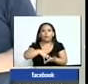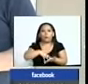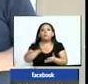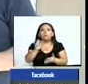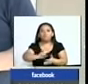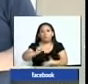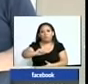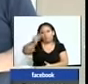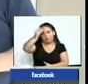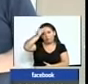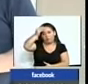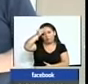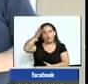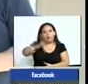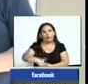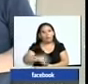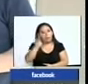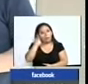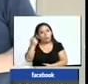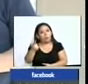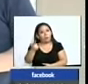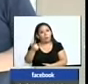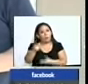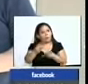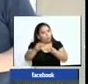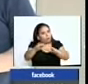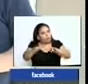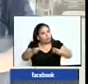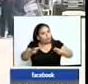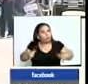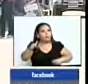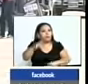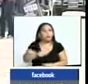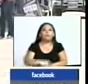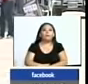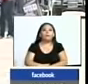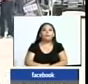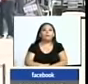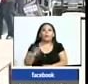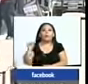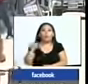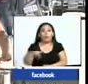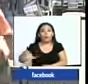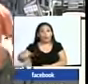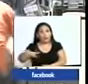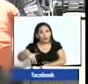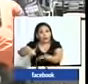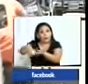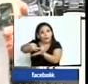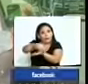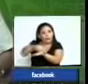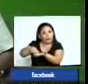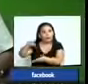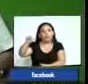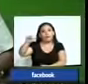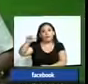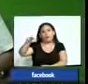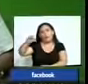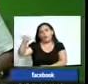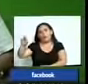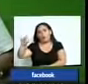medidas y poco a poco vamos bajando la pandemia aquí en la ciudad. Actualmente San Julián sobrepasa los 30 contagios y